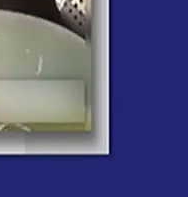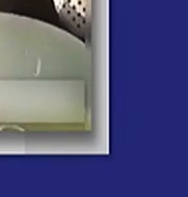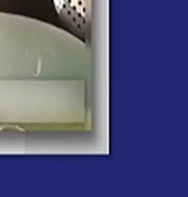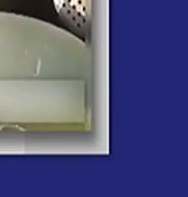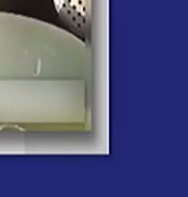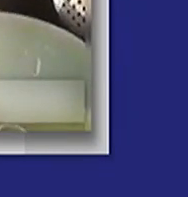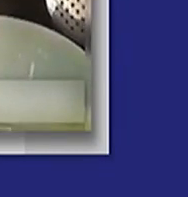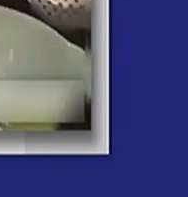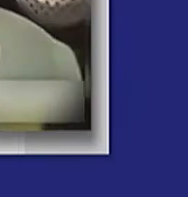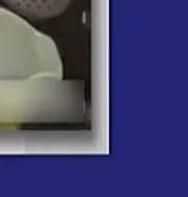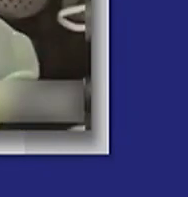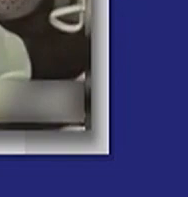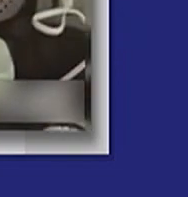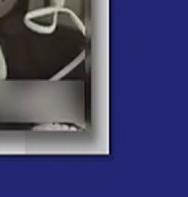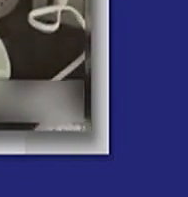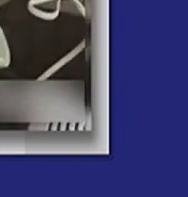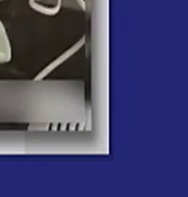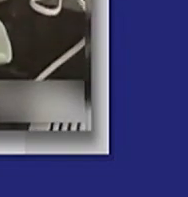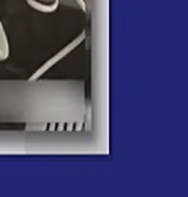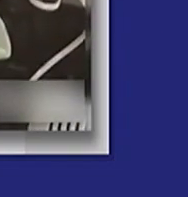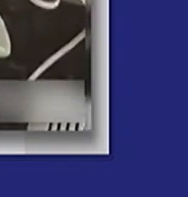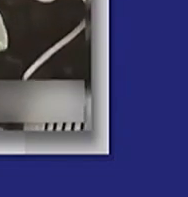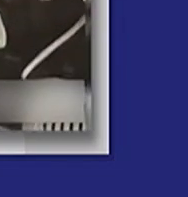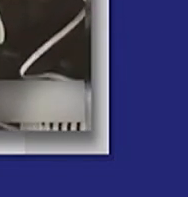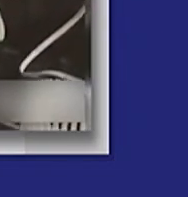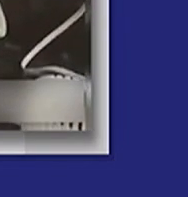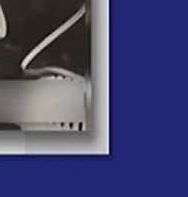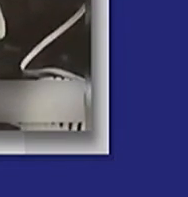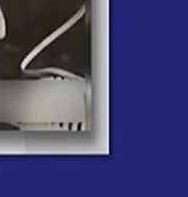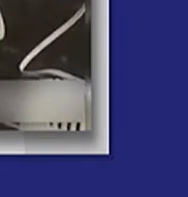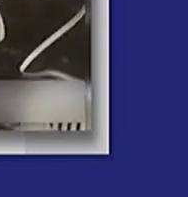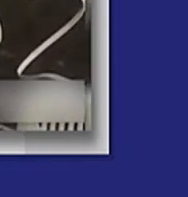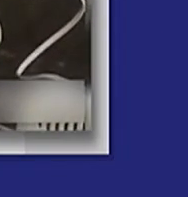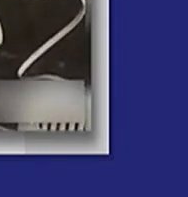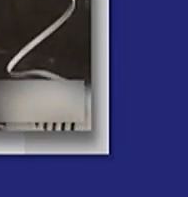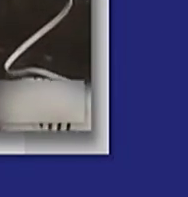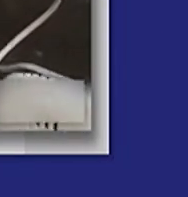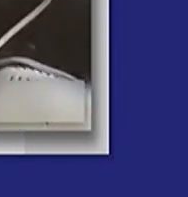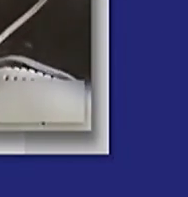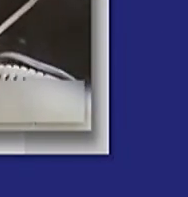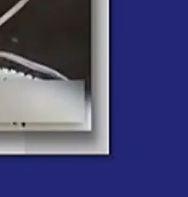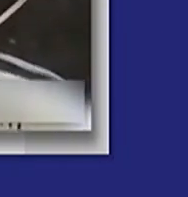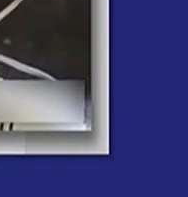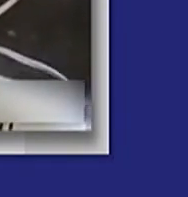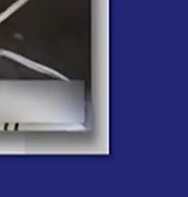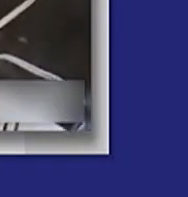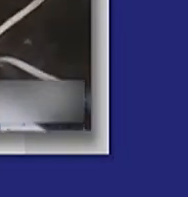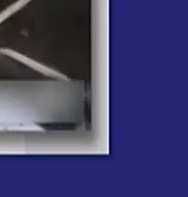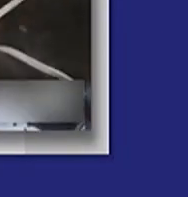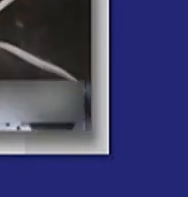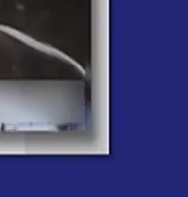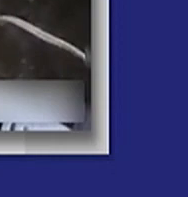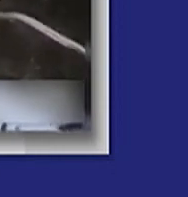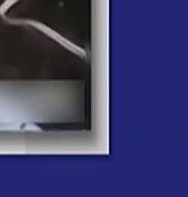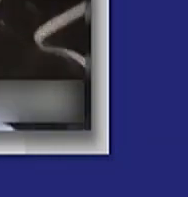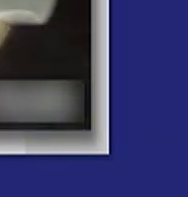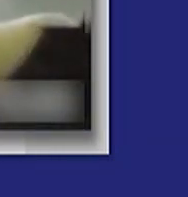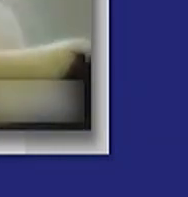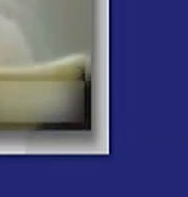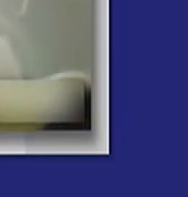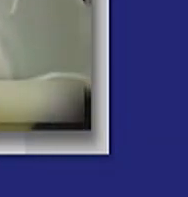taza de azúcar, dos huevos separados con la clara a punto de nieve